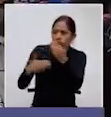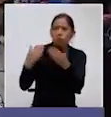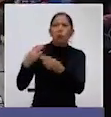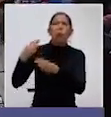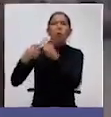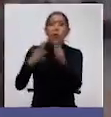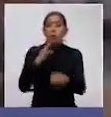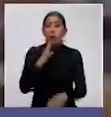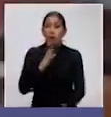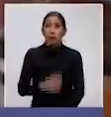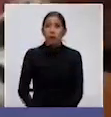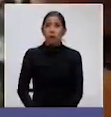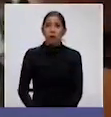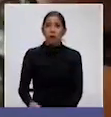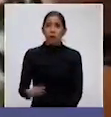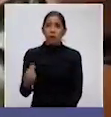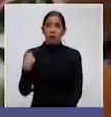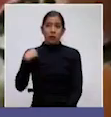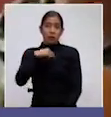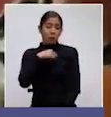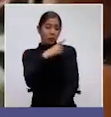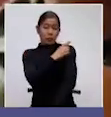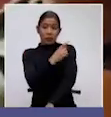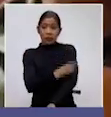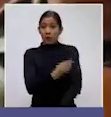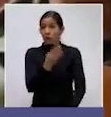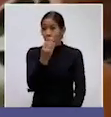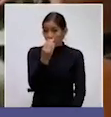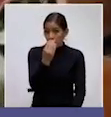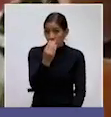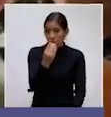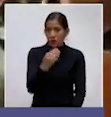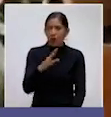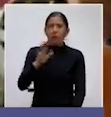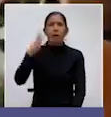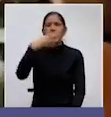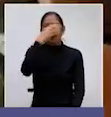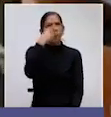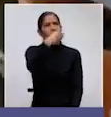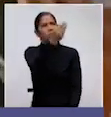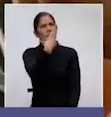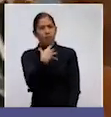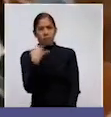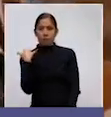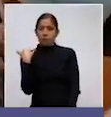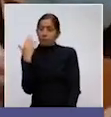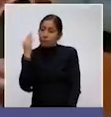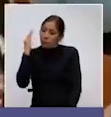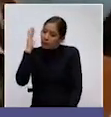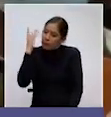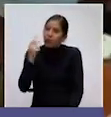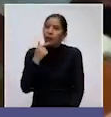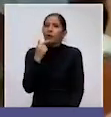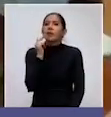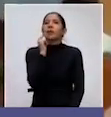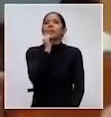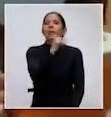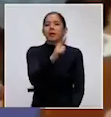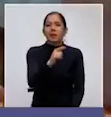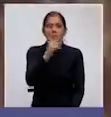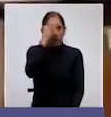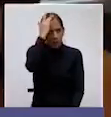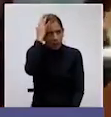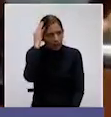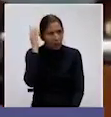Como Distrito 14, yo donde vivo, nos han mandado al carajo, pero yo le diría a Leva, cualquier persona tiene que ser